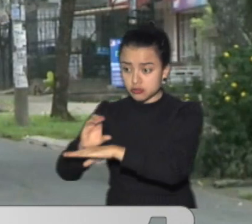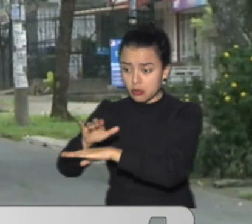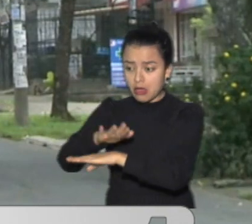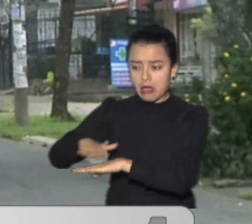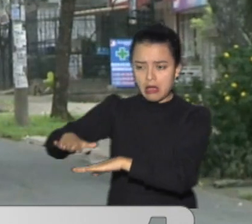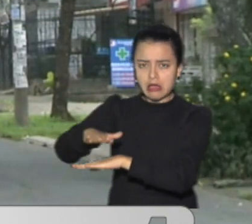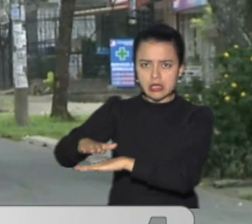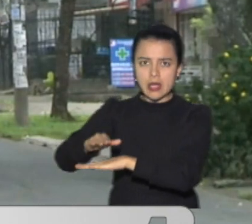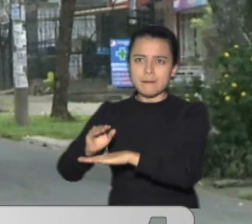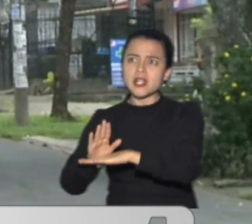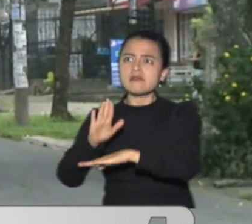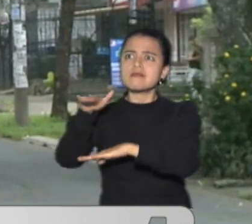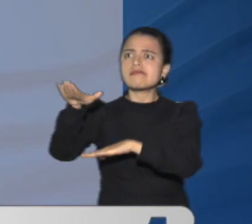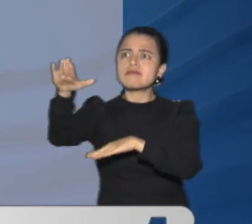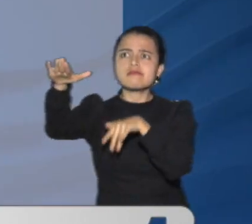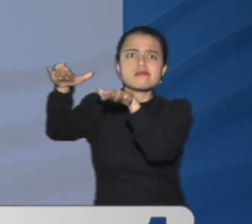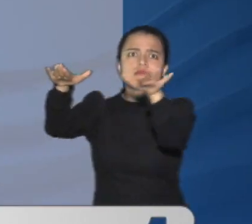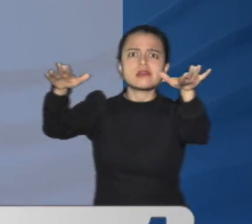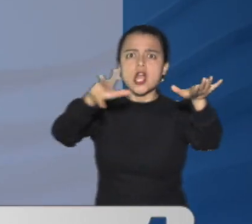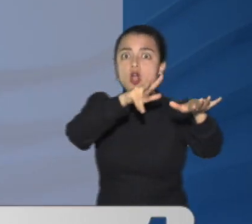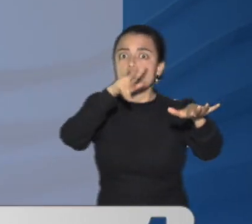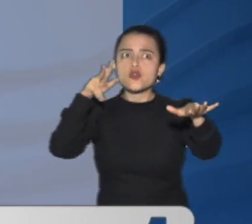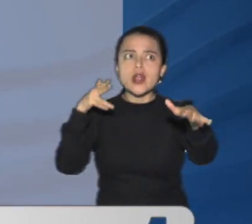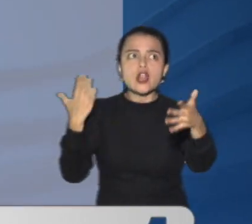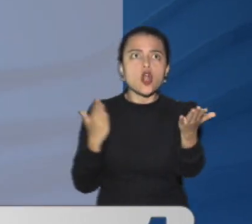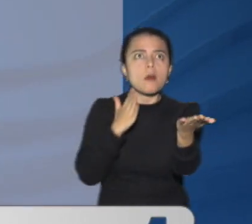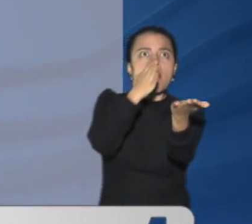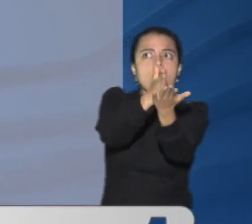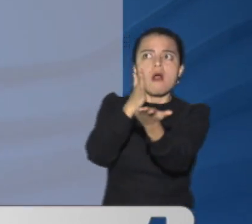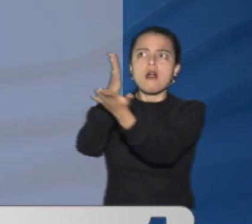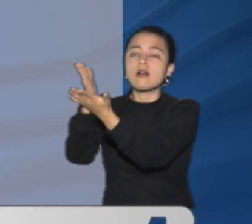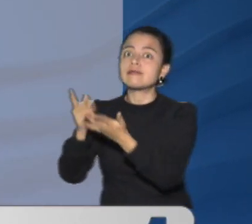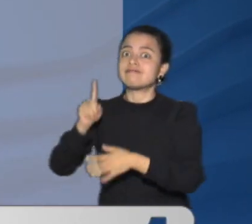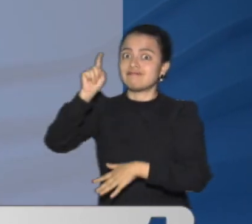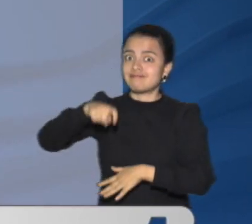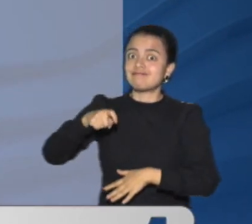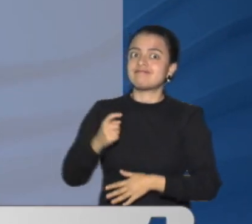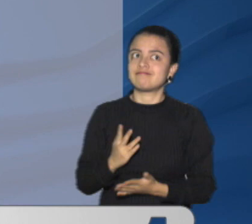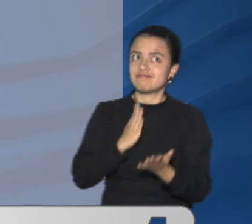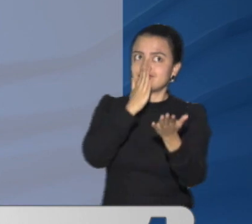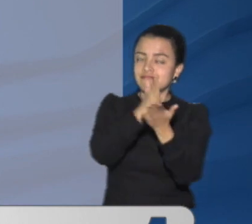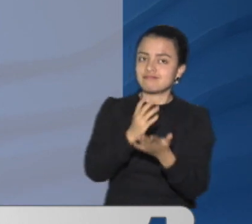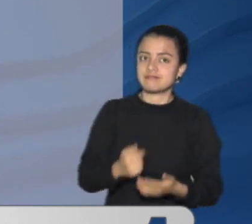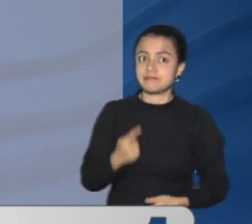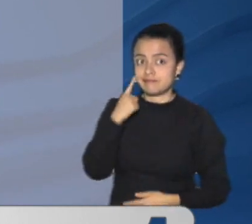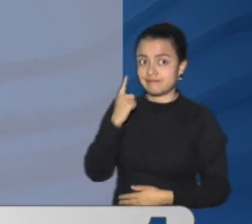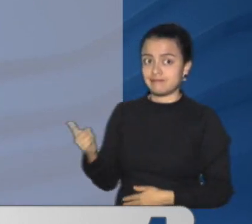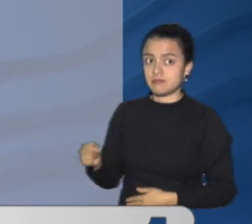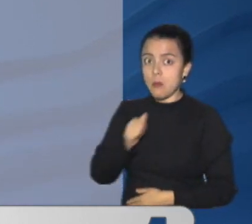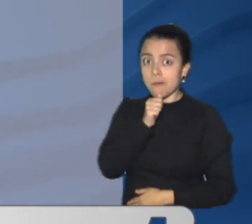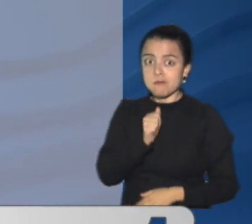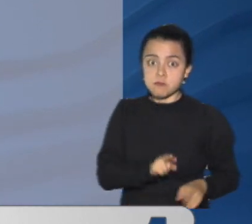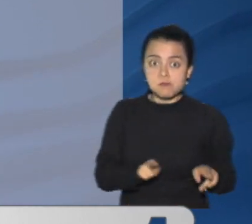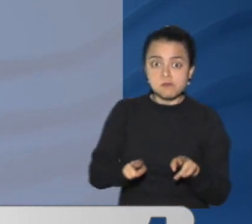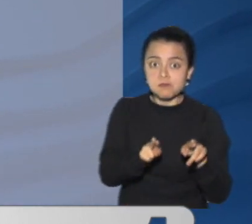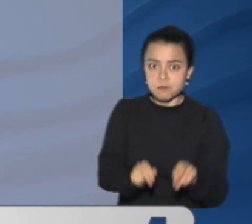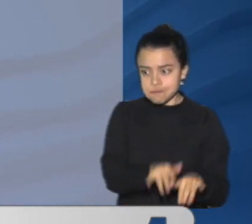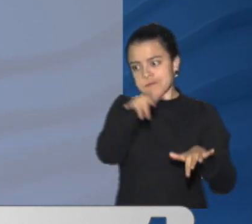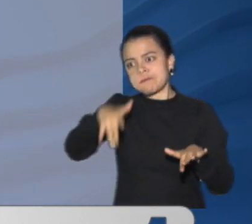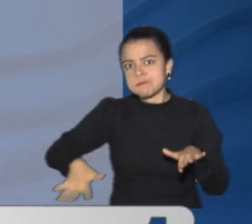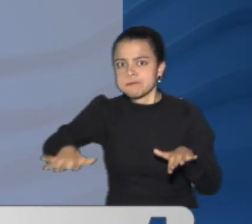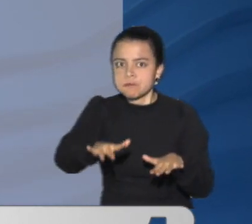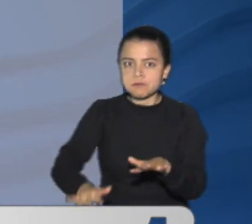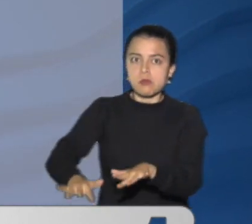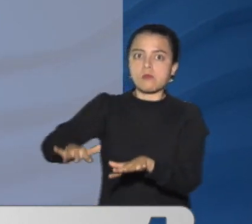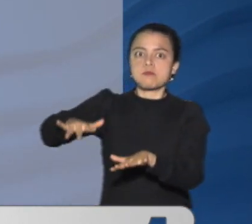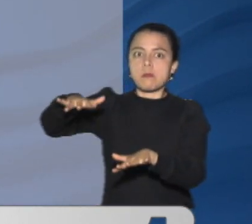derrumbes causados por las lluvias. La mayoría de los municipios del Valle están afectados por crecientes súbitas de ríos y derrumbes sobre las vías